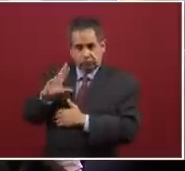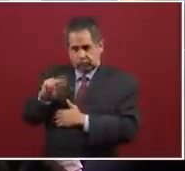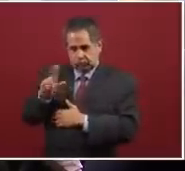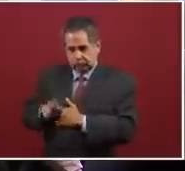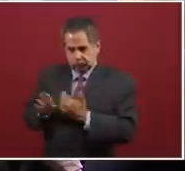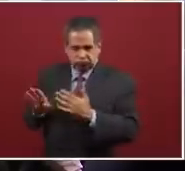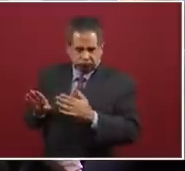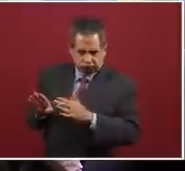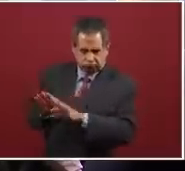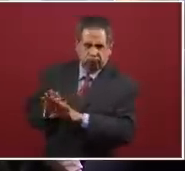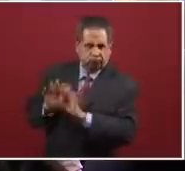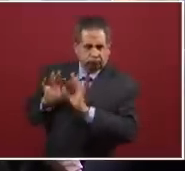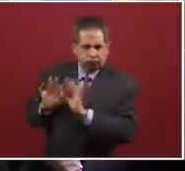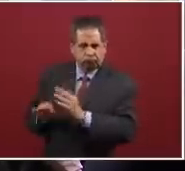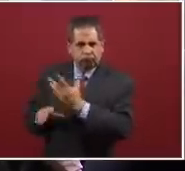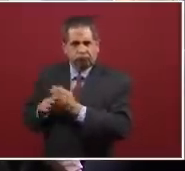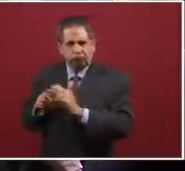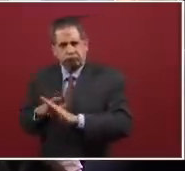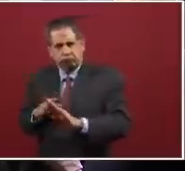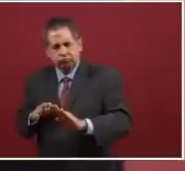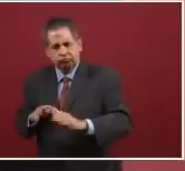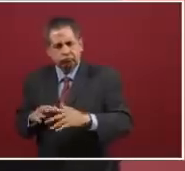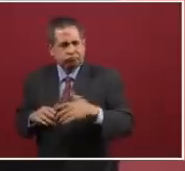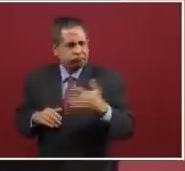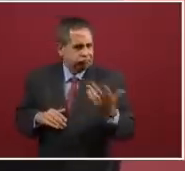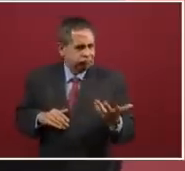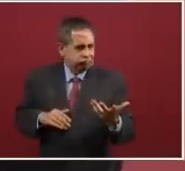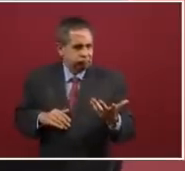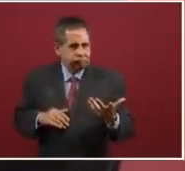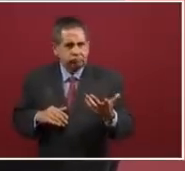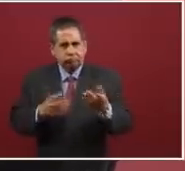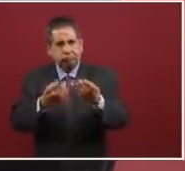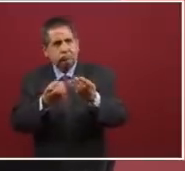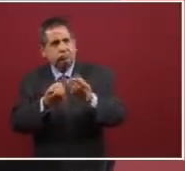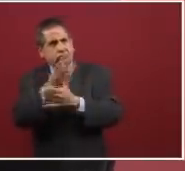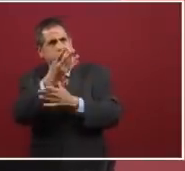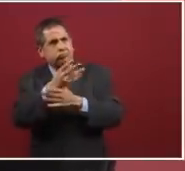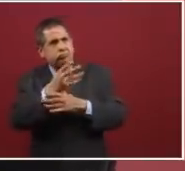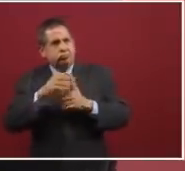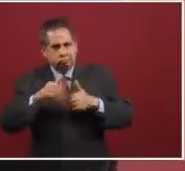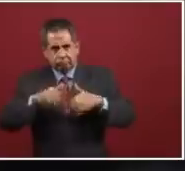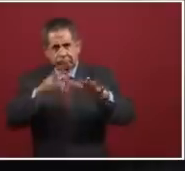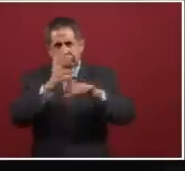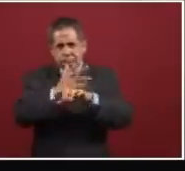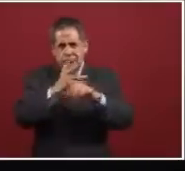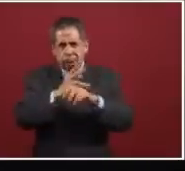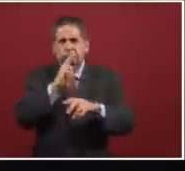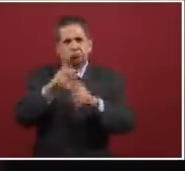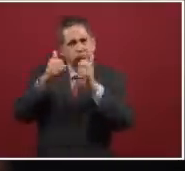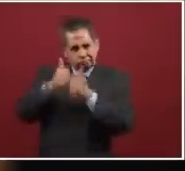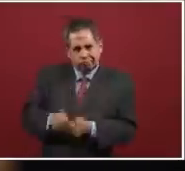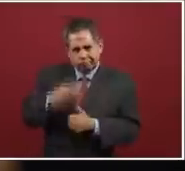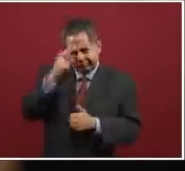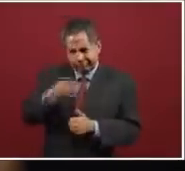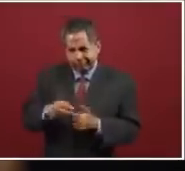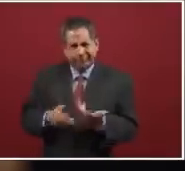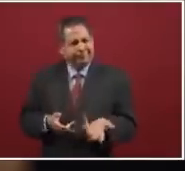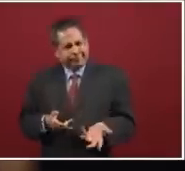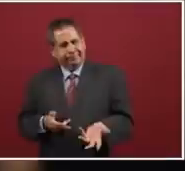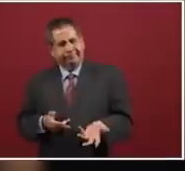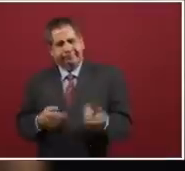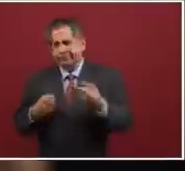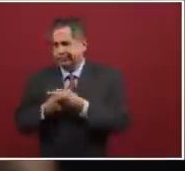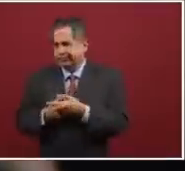migrantes, ¿por qué impedir la salida? Vaya, eso sí refleja